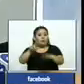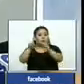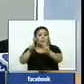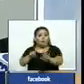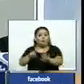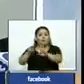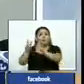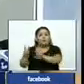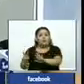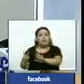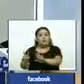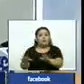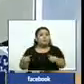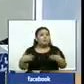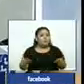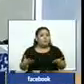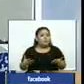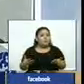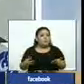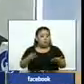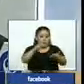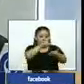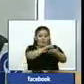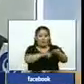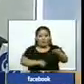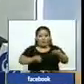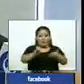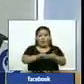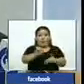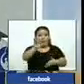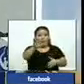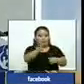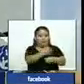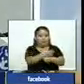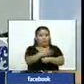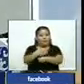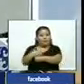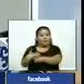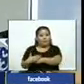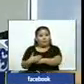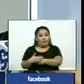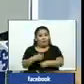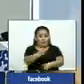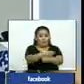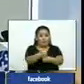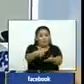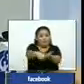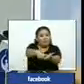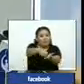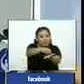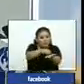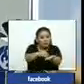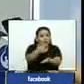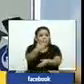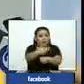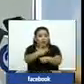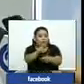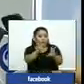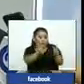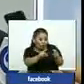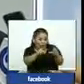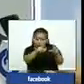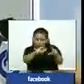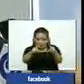262 por... poniendo por un mínimo de 3 partidos que participaran en cada municipio el número de